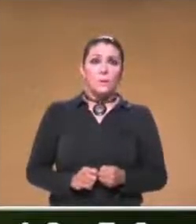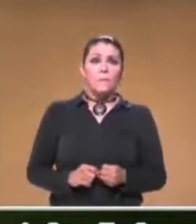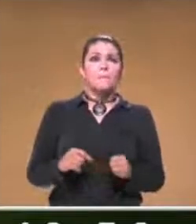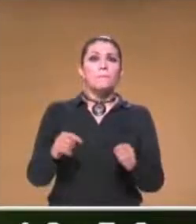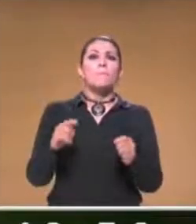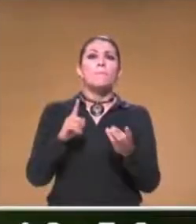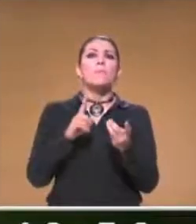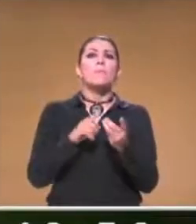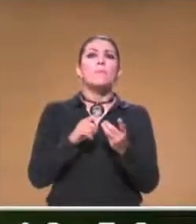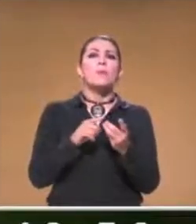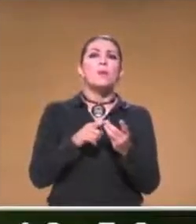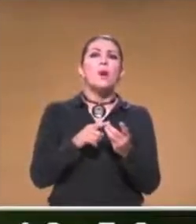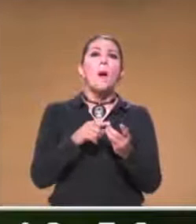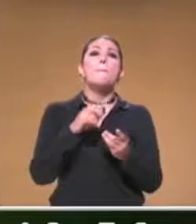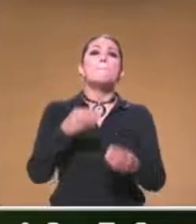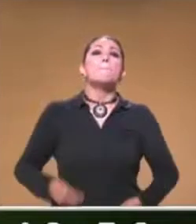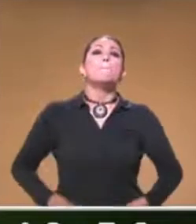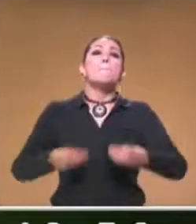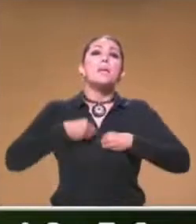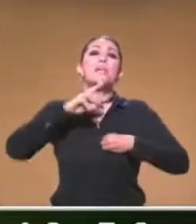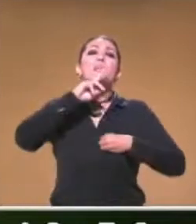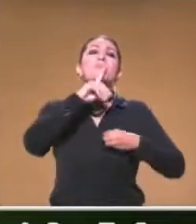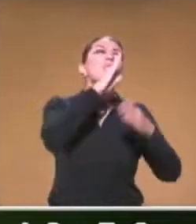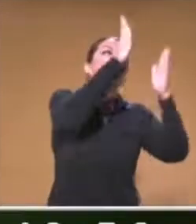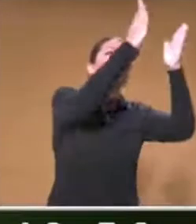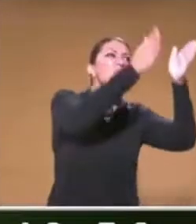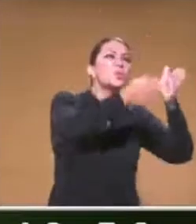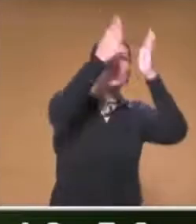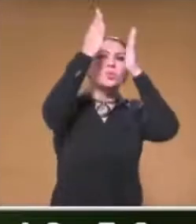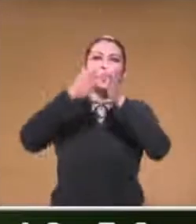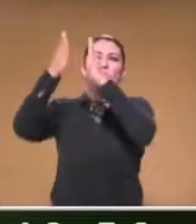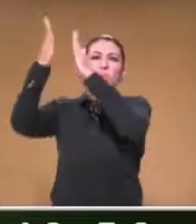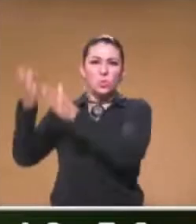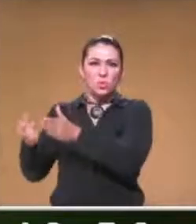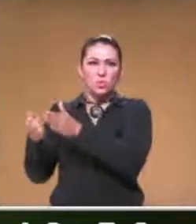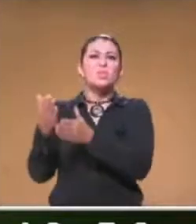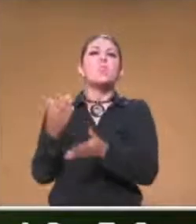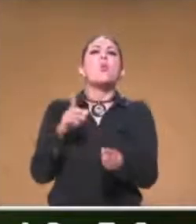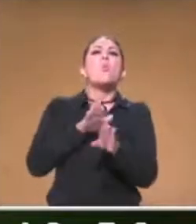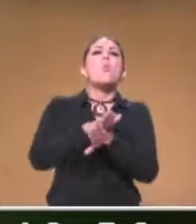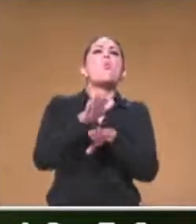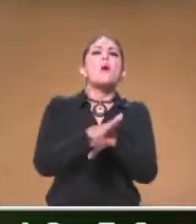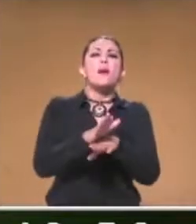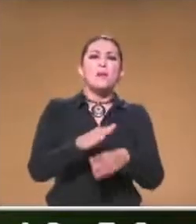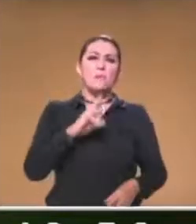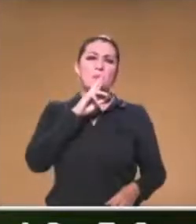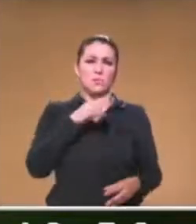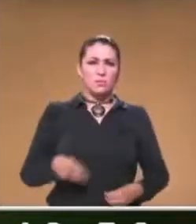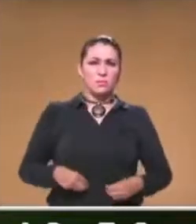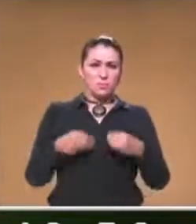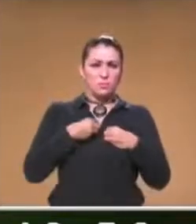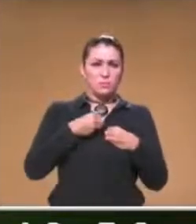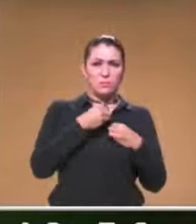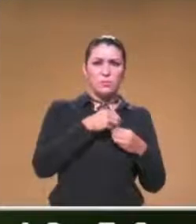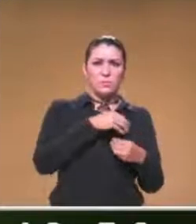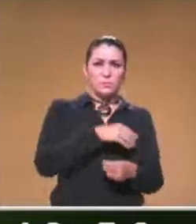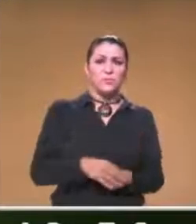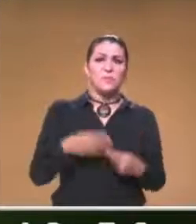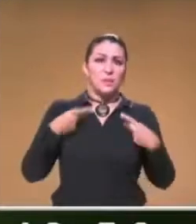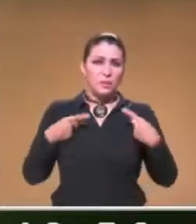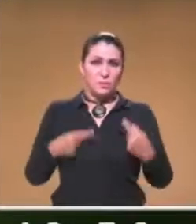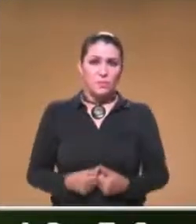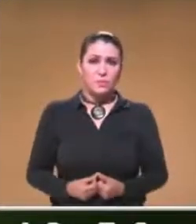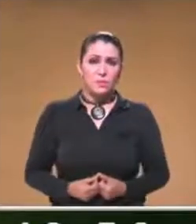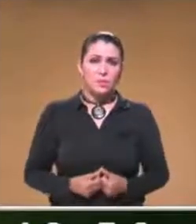llama Índice de una Vida Mejor, que es un proyecto de la OCDE, dijimos que era un organismo de cooperación y desarrollo